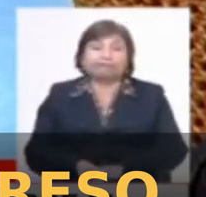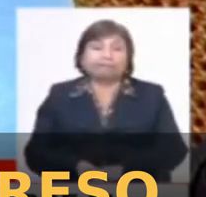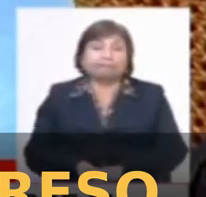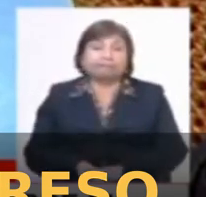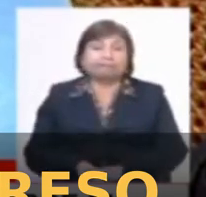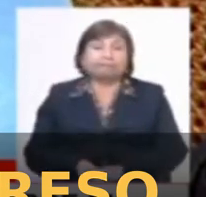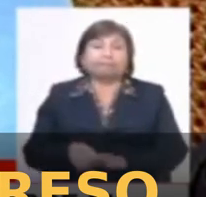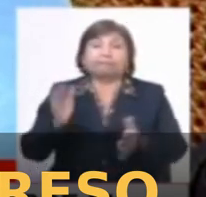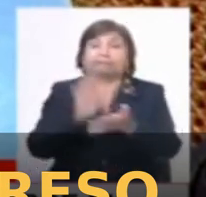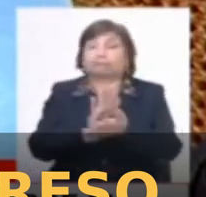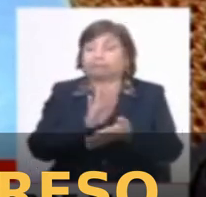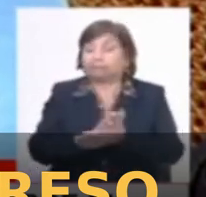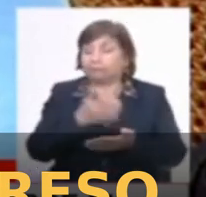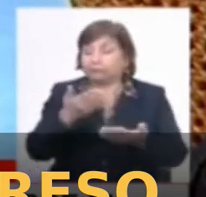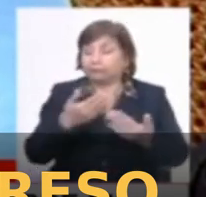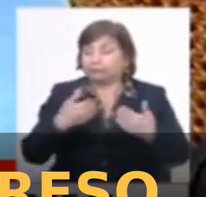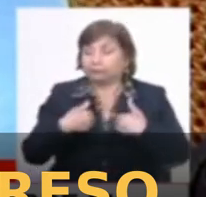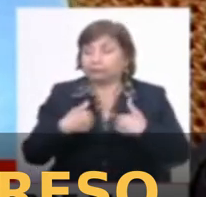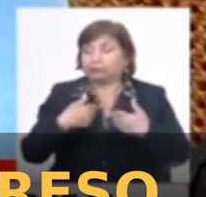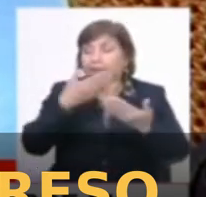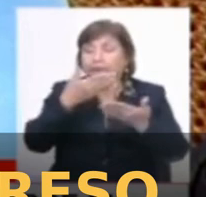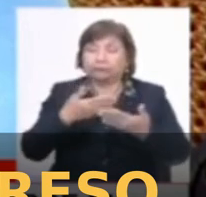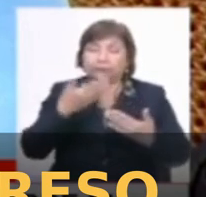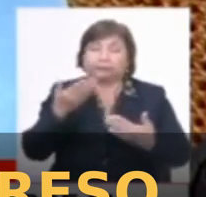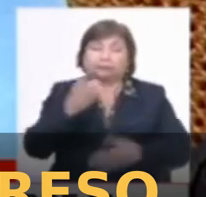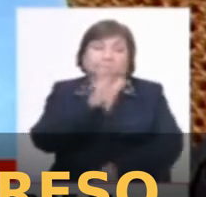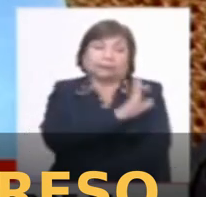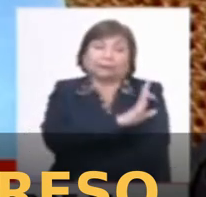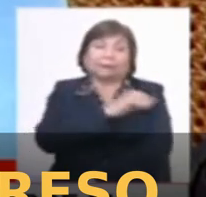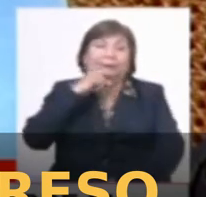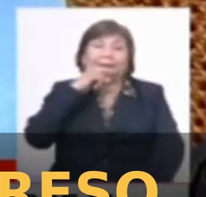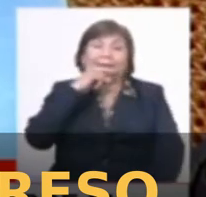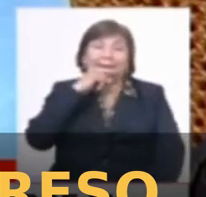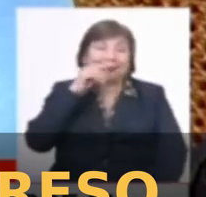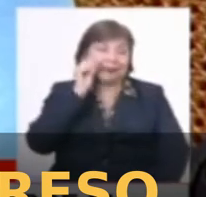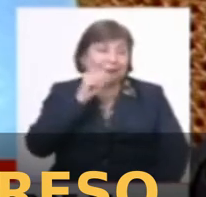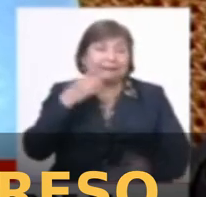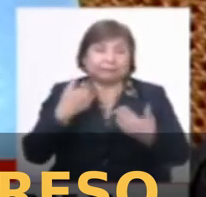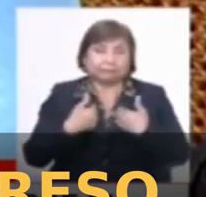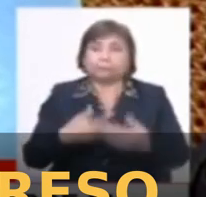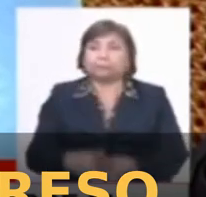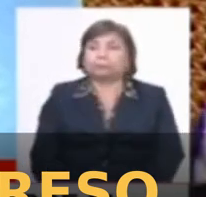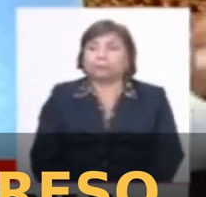esa documentación solo la podría alcanzar la fiscal que está a cargo del tema.